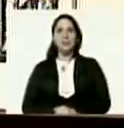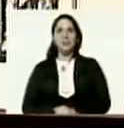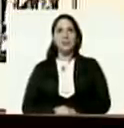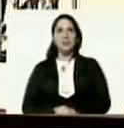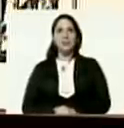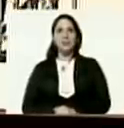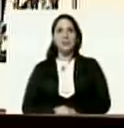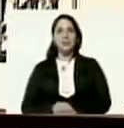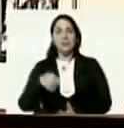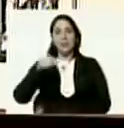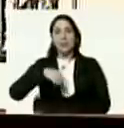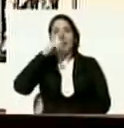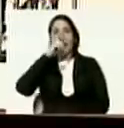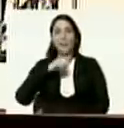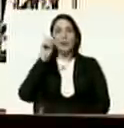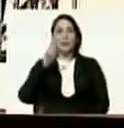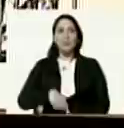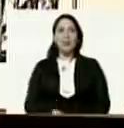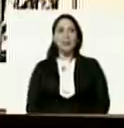Este año, además,